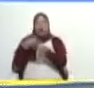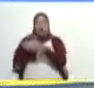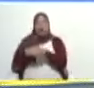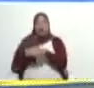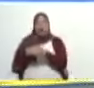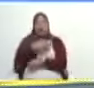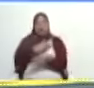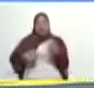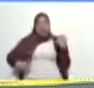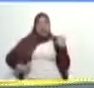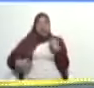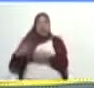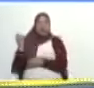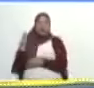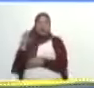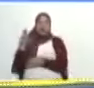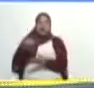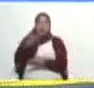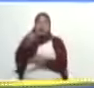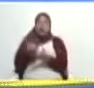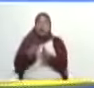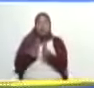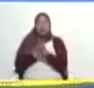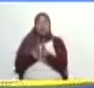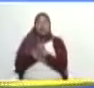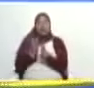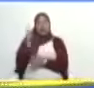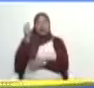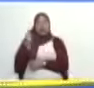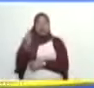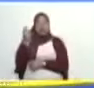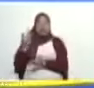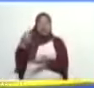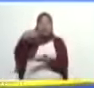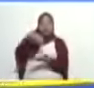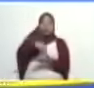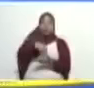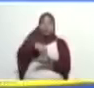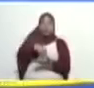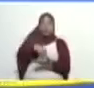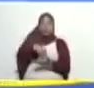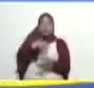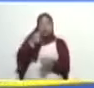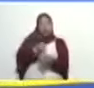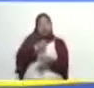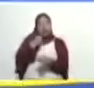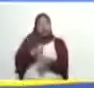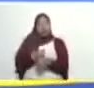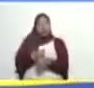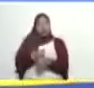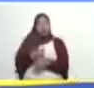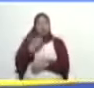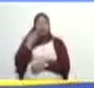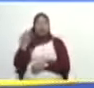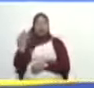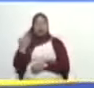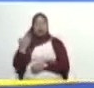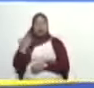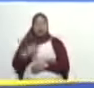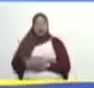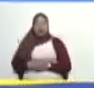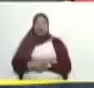los diputados presentes, pónganse de pie los diputados de la clase obrera. Yo les pido darle un